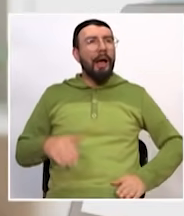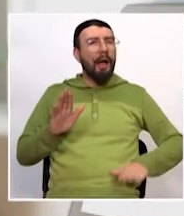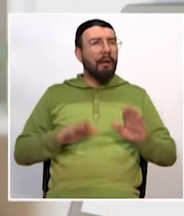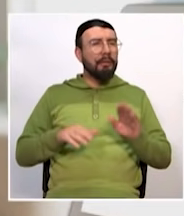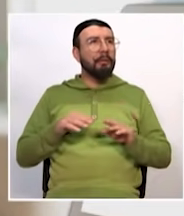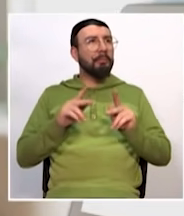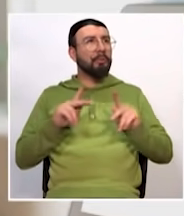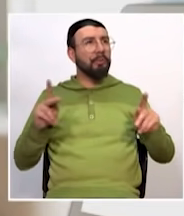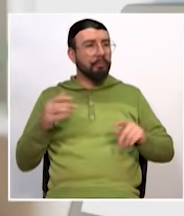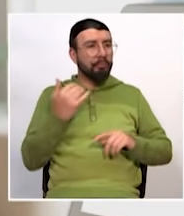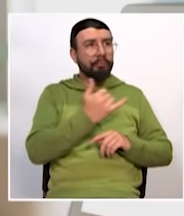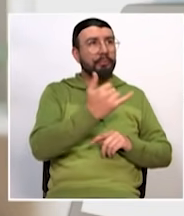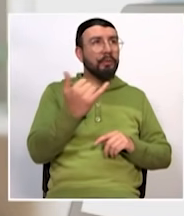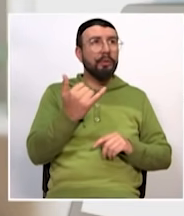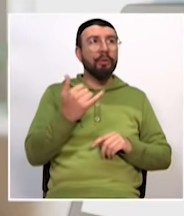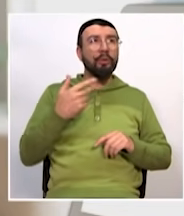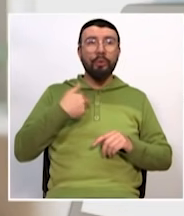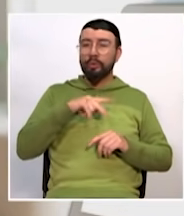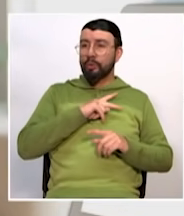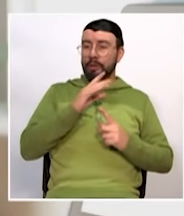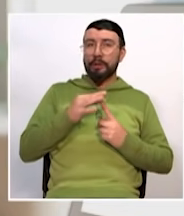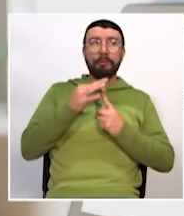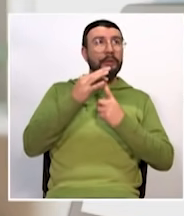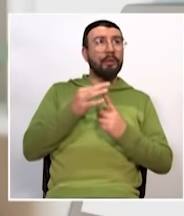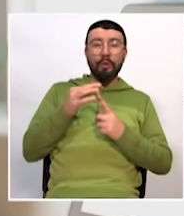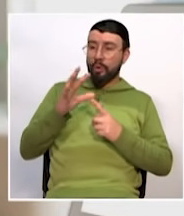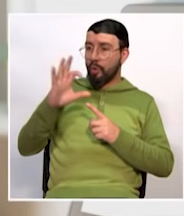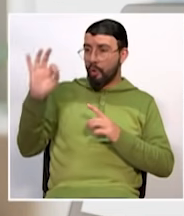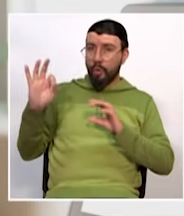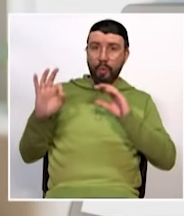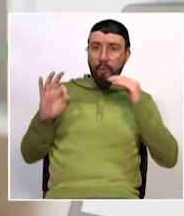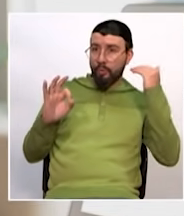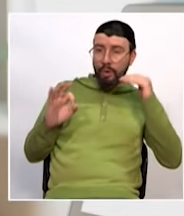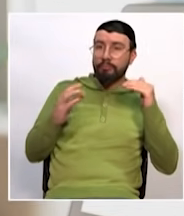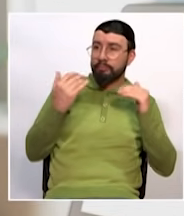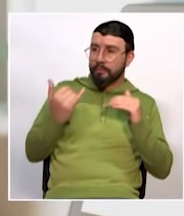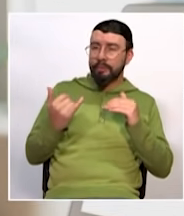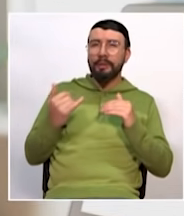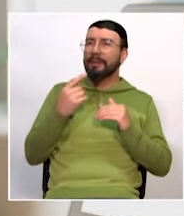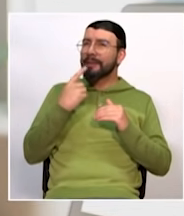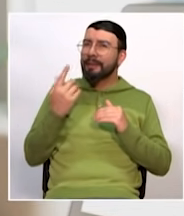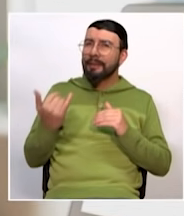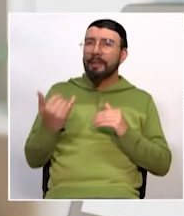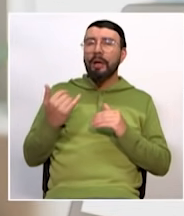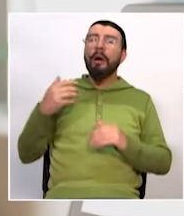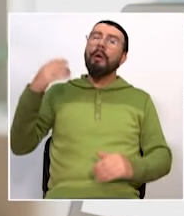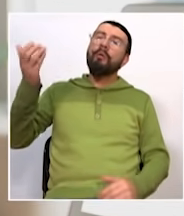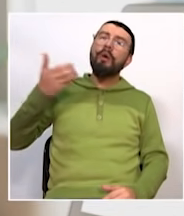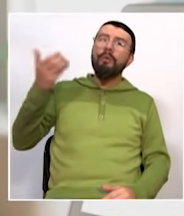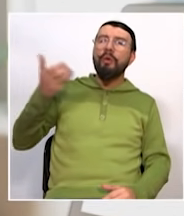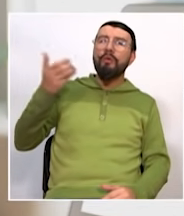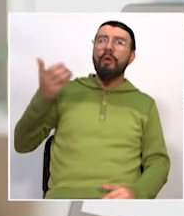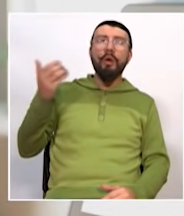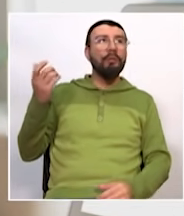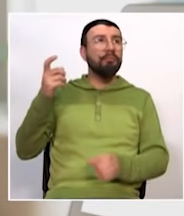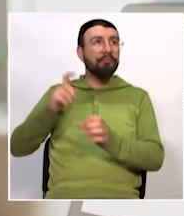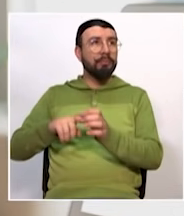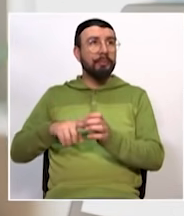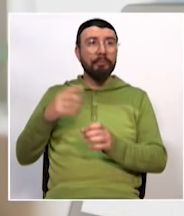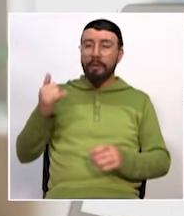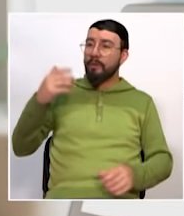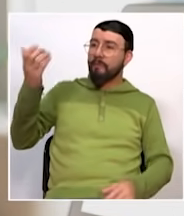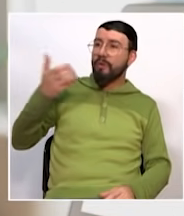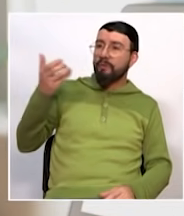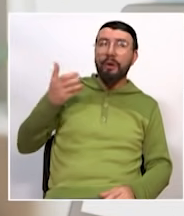y especialmente para nosotros los hombres la llamada jubilación no se ubica dentro del terreno de las personas